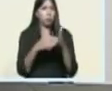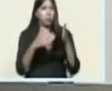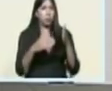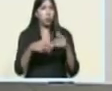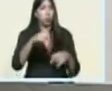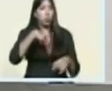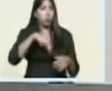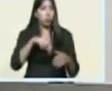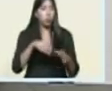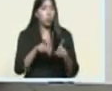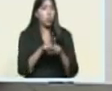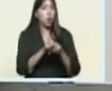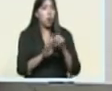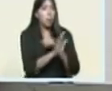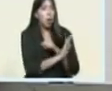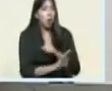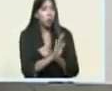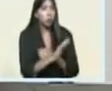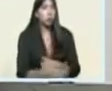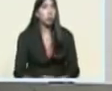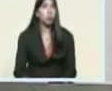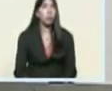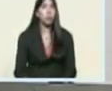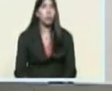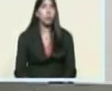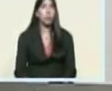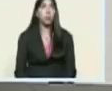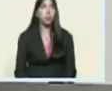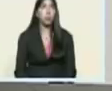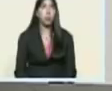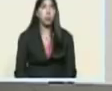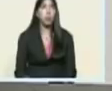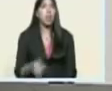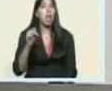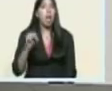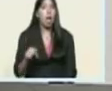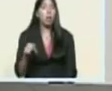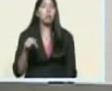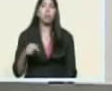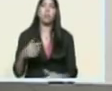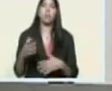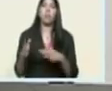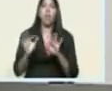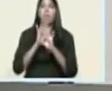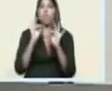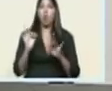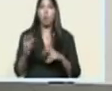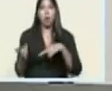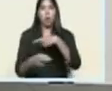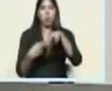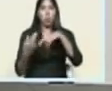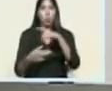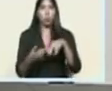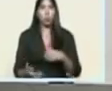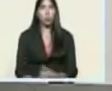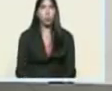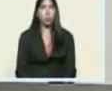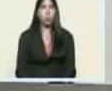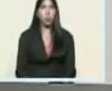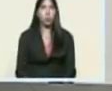salarial, protección de la estabilidad, fórmula de la revolución, hasta que vayamos logrando los nuevos equilibrios de la nueva